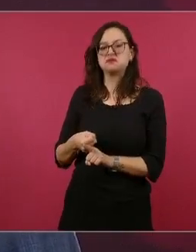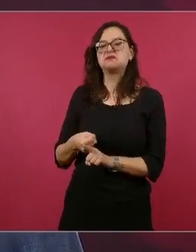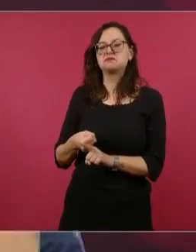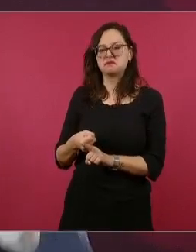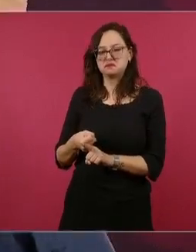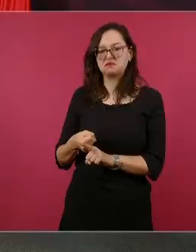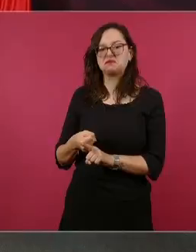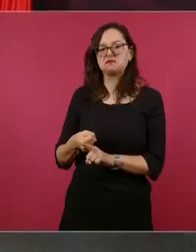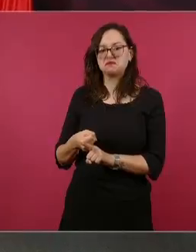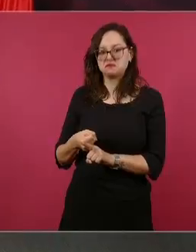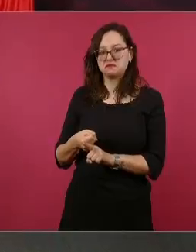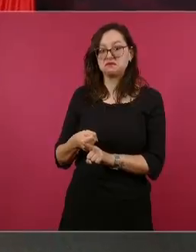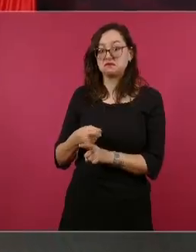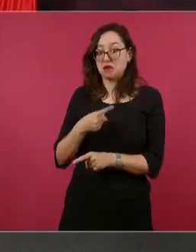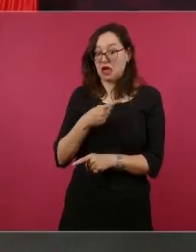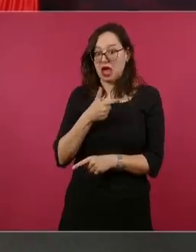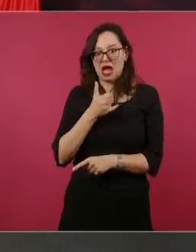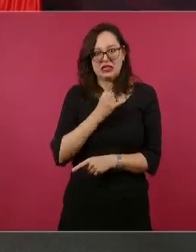fachos